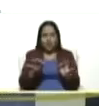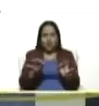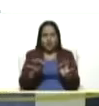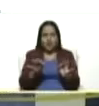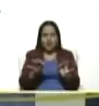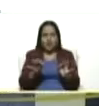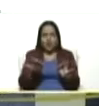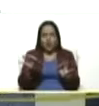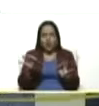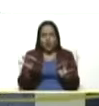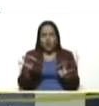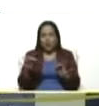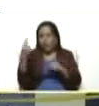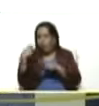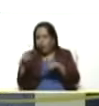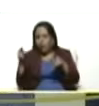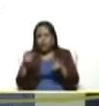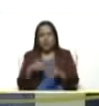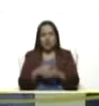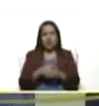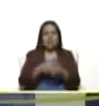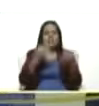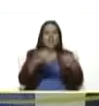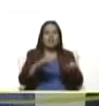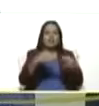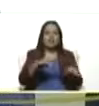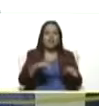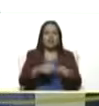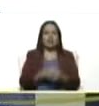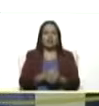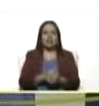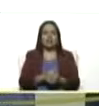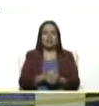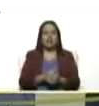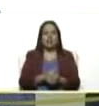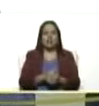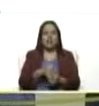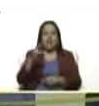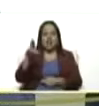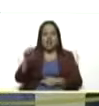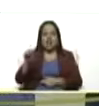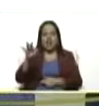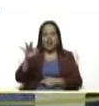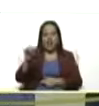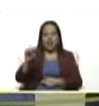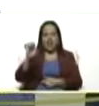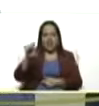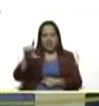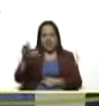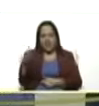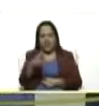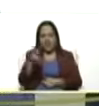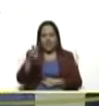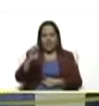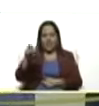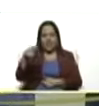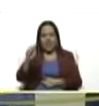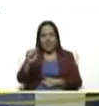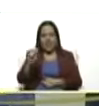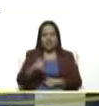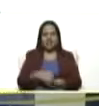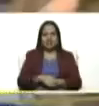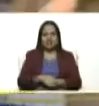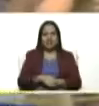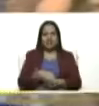Otra. Categoría natural, Rafael Antonio Vega Rivas. Bellavista. Mira, mira, mira,